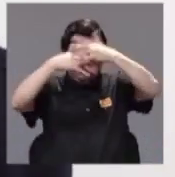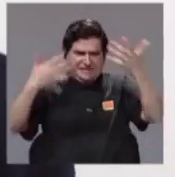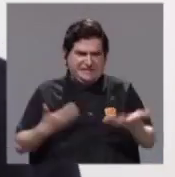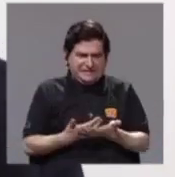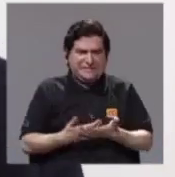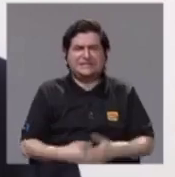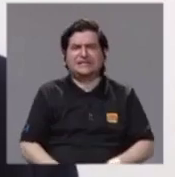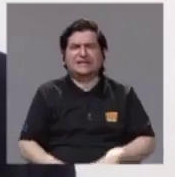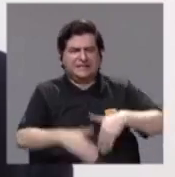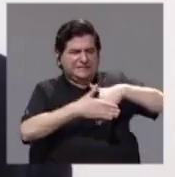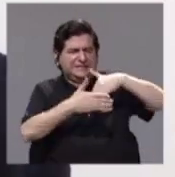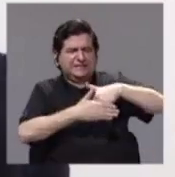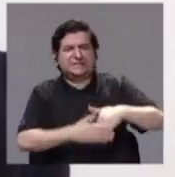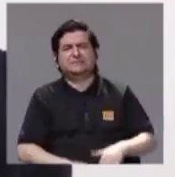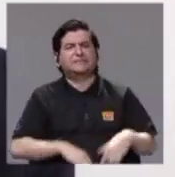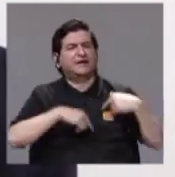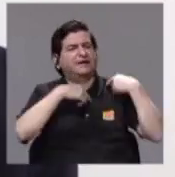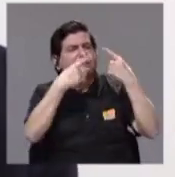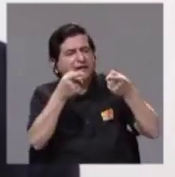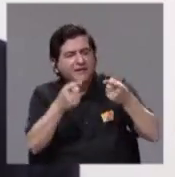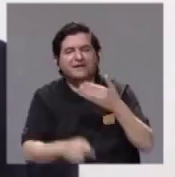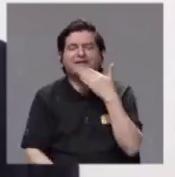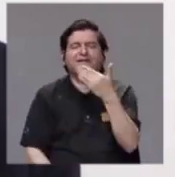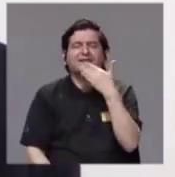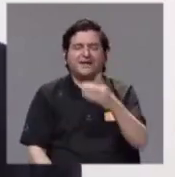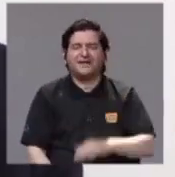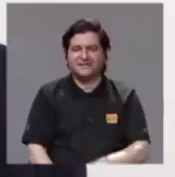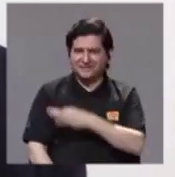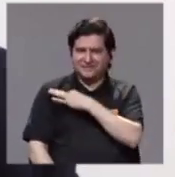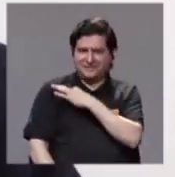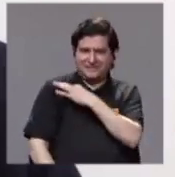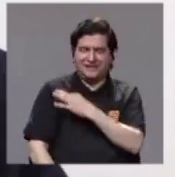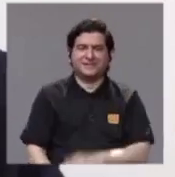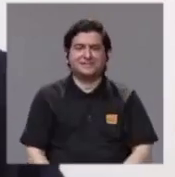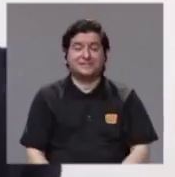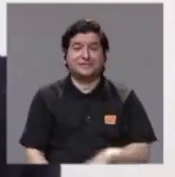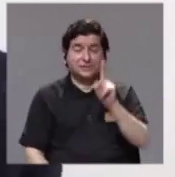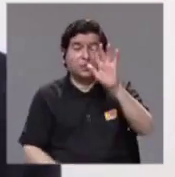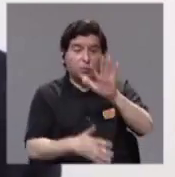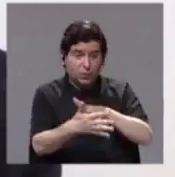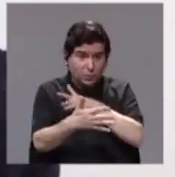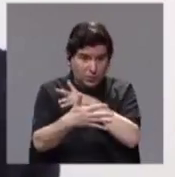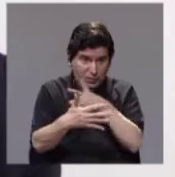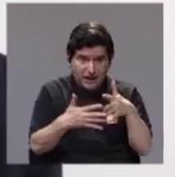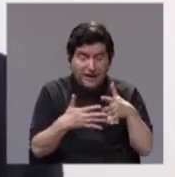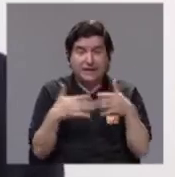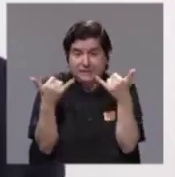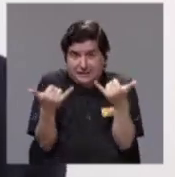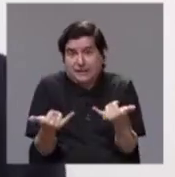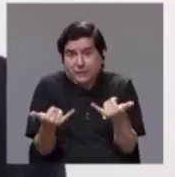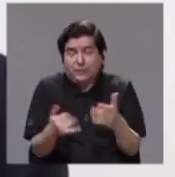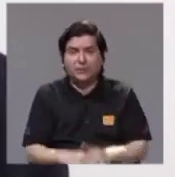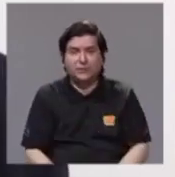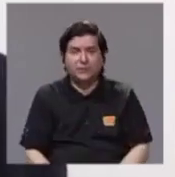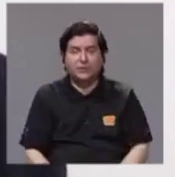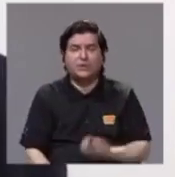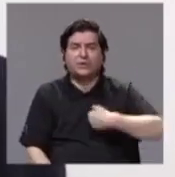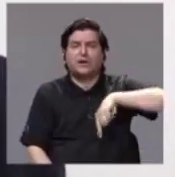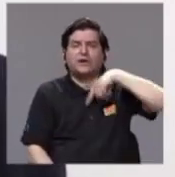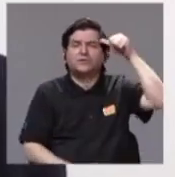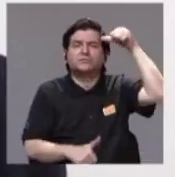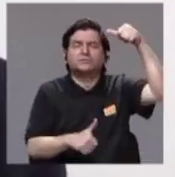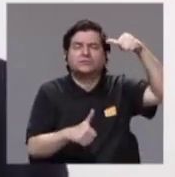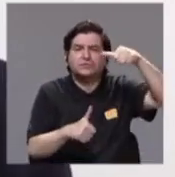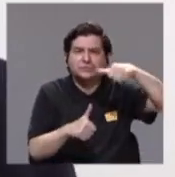pandemia que nos impide viajar. Entonces, gracias por la invitación. Estamos en una agenda